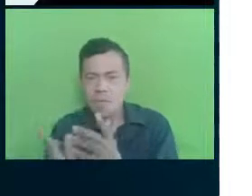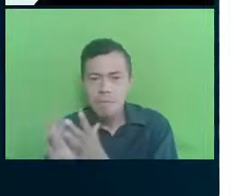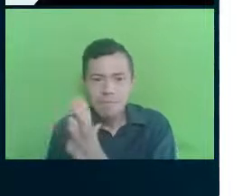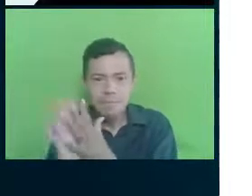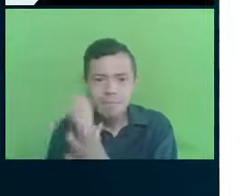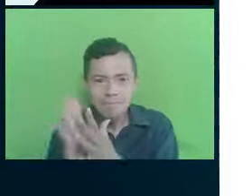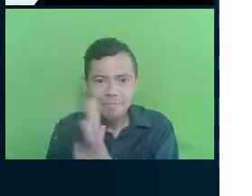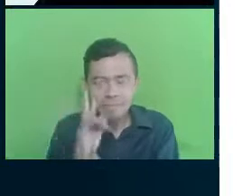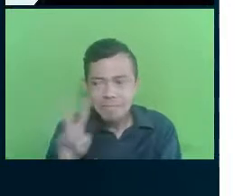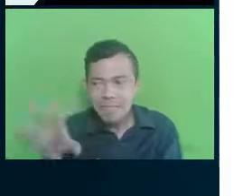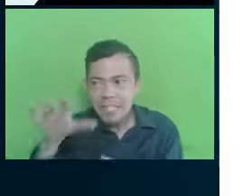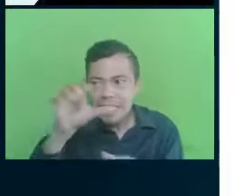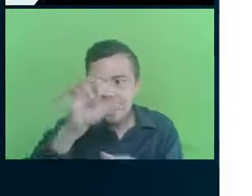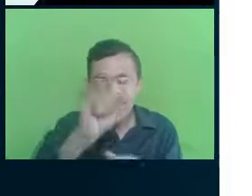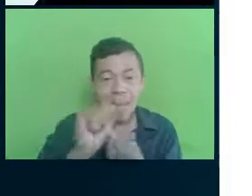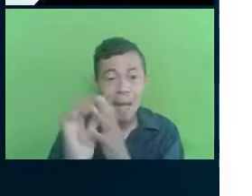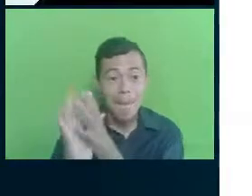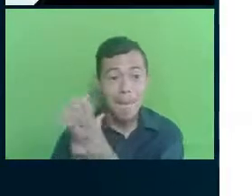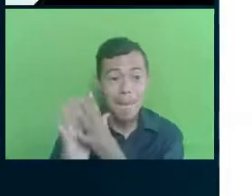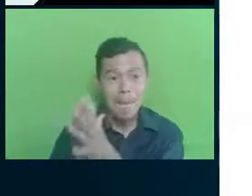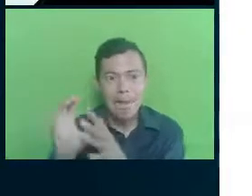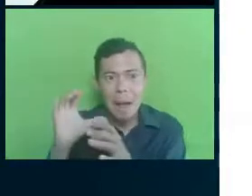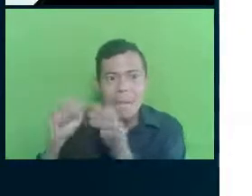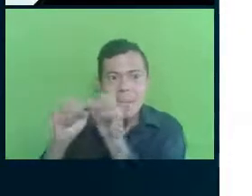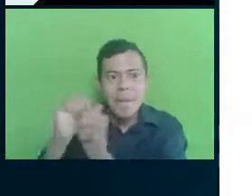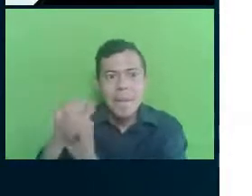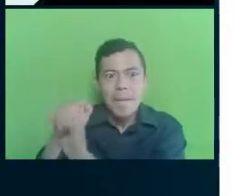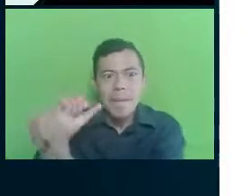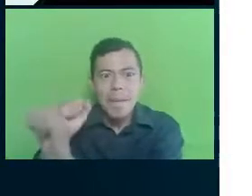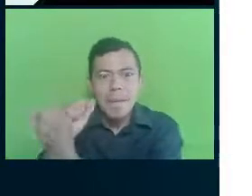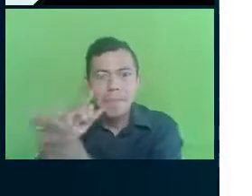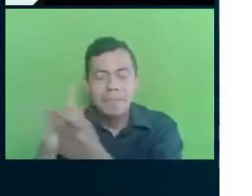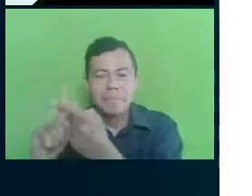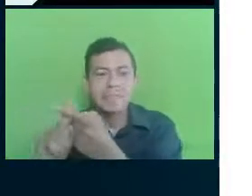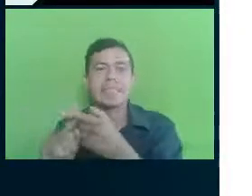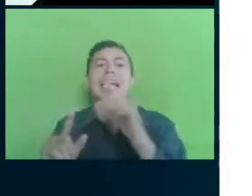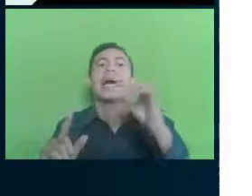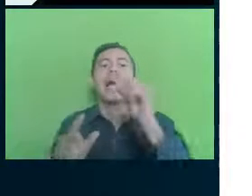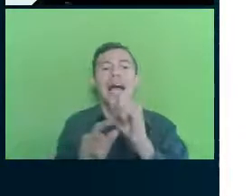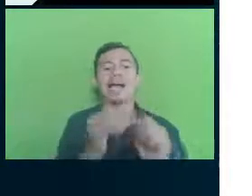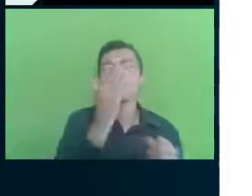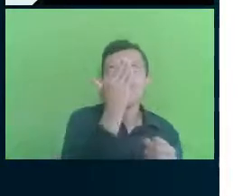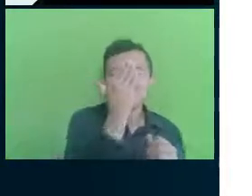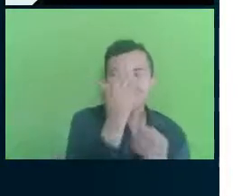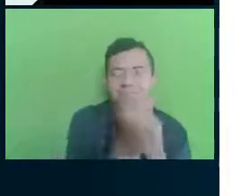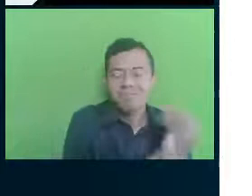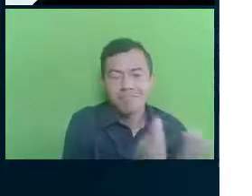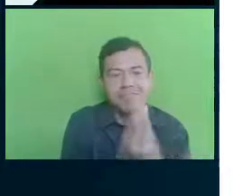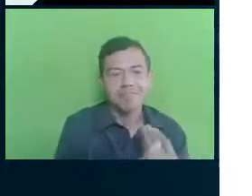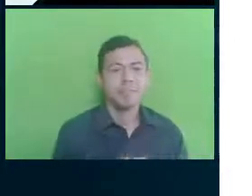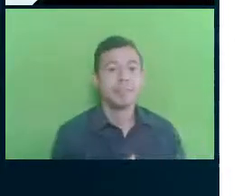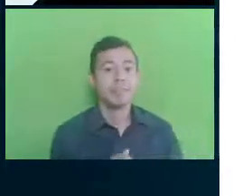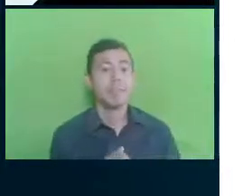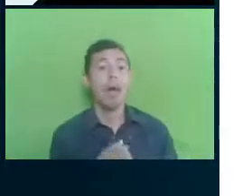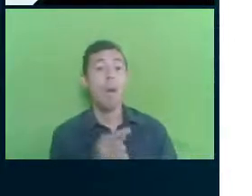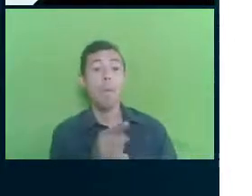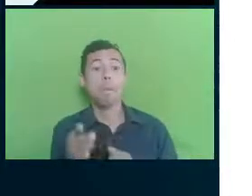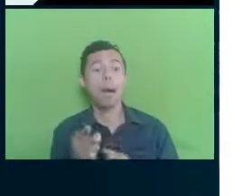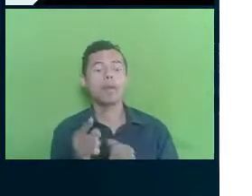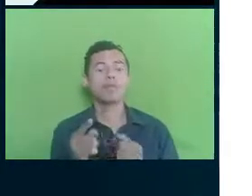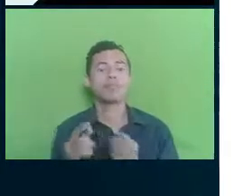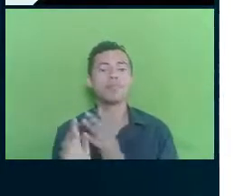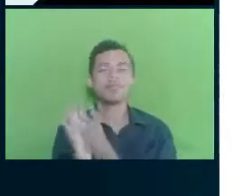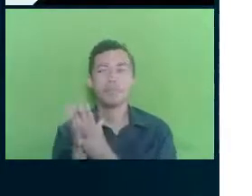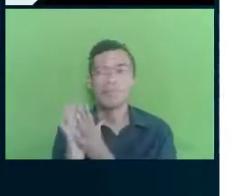mensaje codificado del ejército alemán, y la salida era, evidentemente, una acción. Y lo que estaban buscando era poder entender